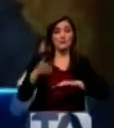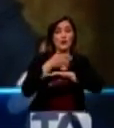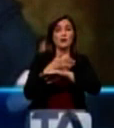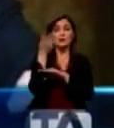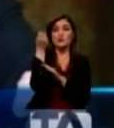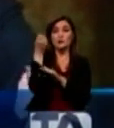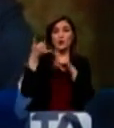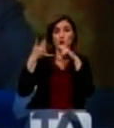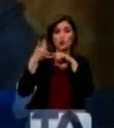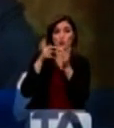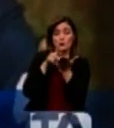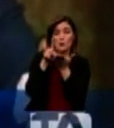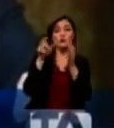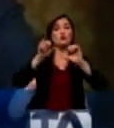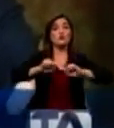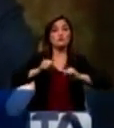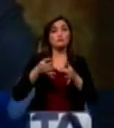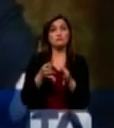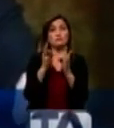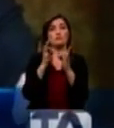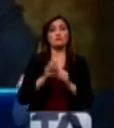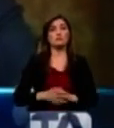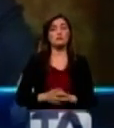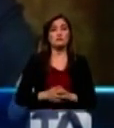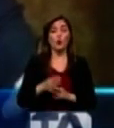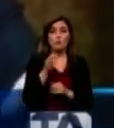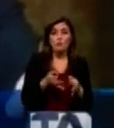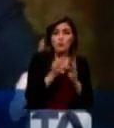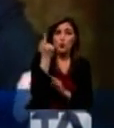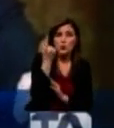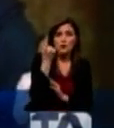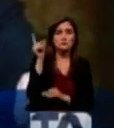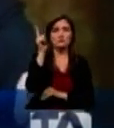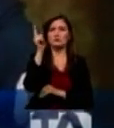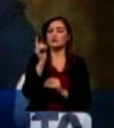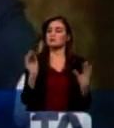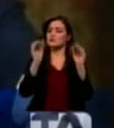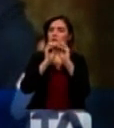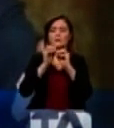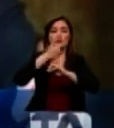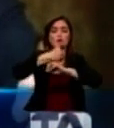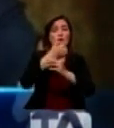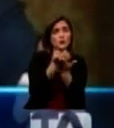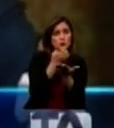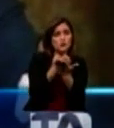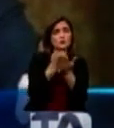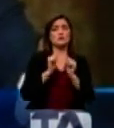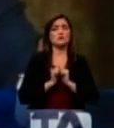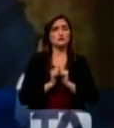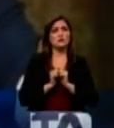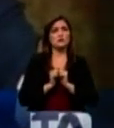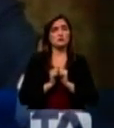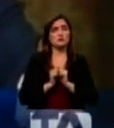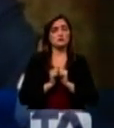como dinero electrónico, será uno de los mecanismos, pero no será el único. Las autoridades económicas, con mucha razón,